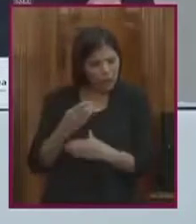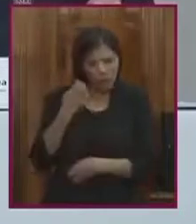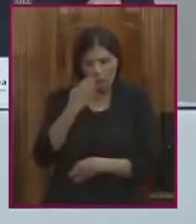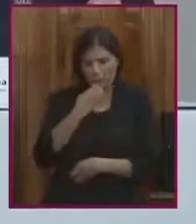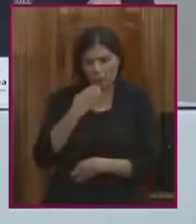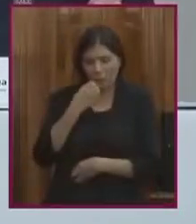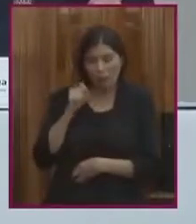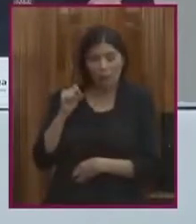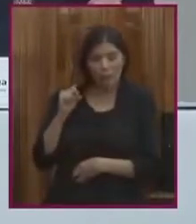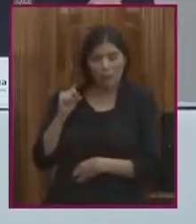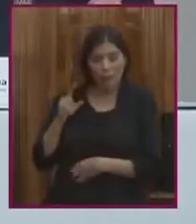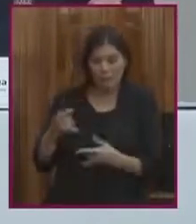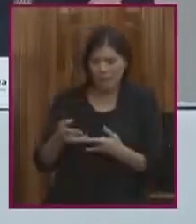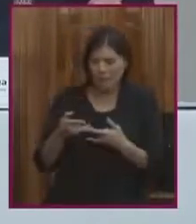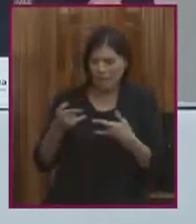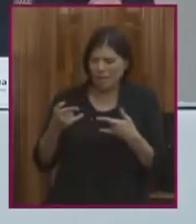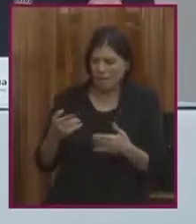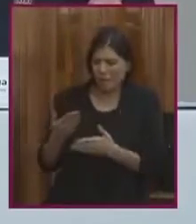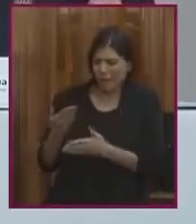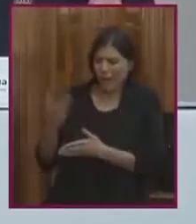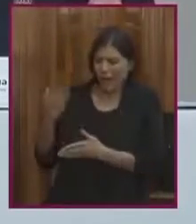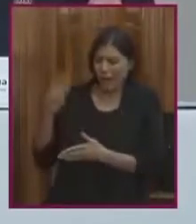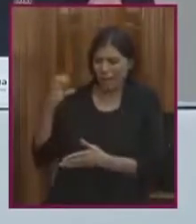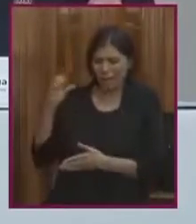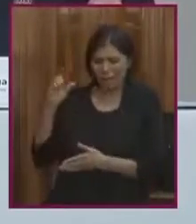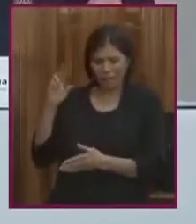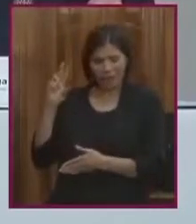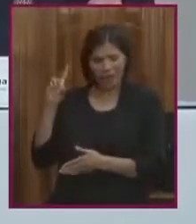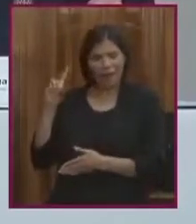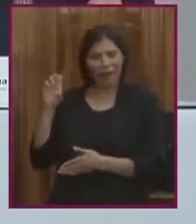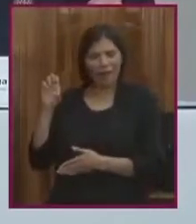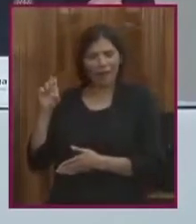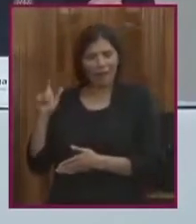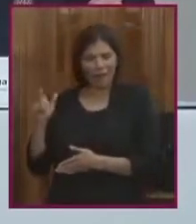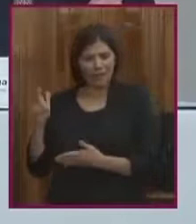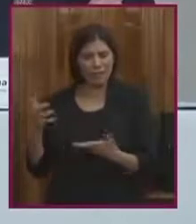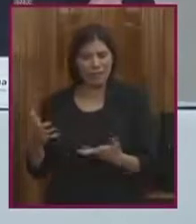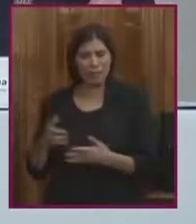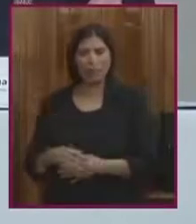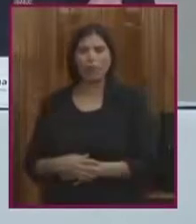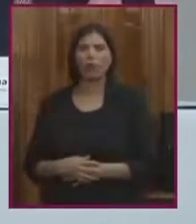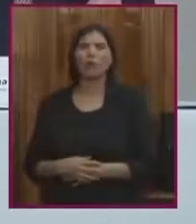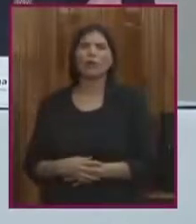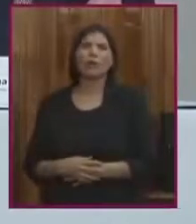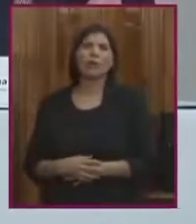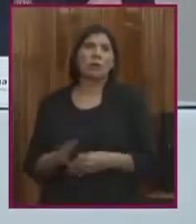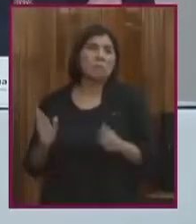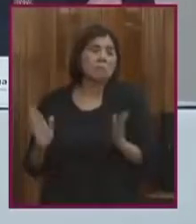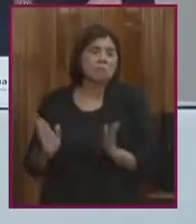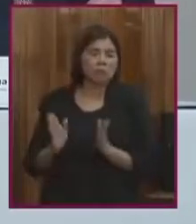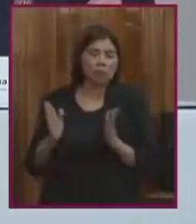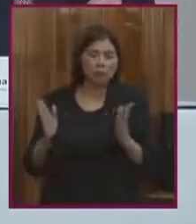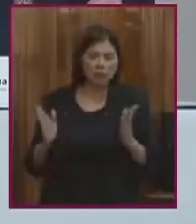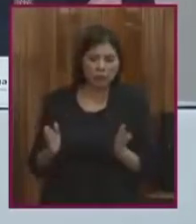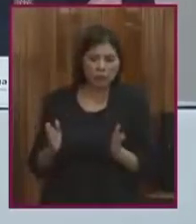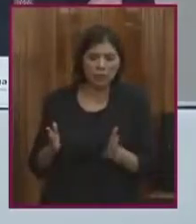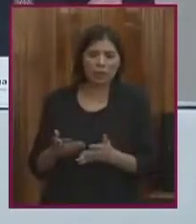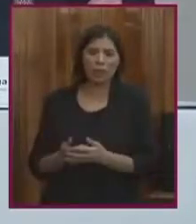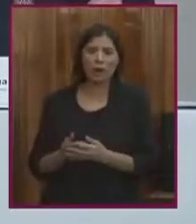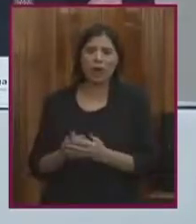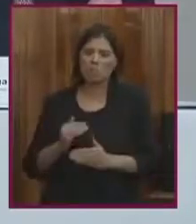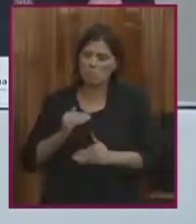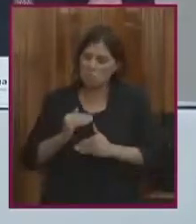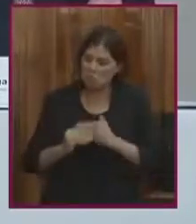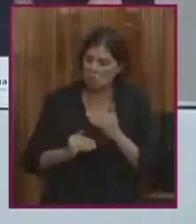referente histórico en el cardenismo y la inspiración general de lo que significa ligarnos con los procesos